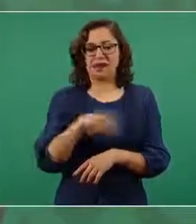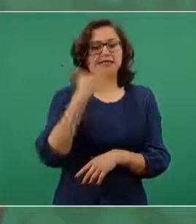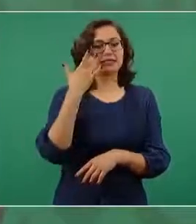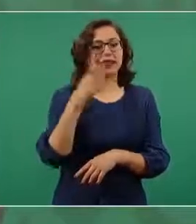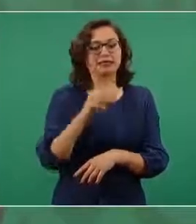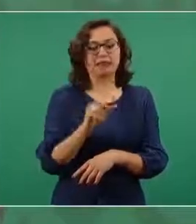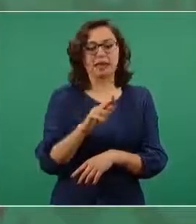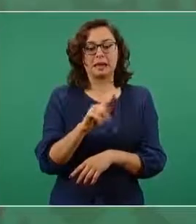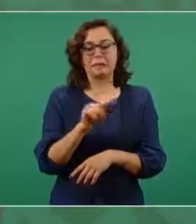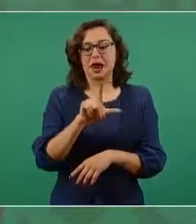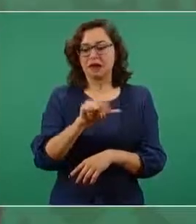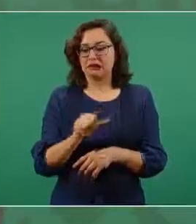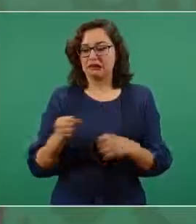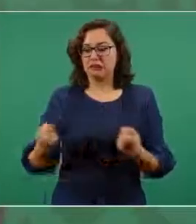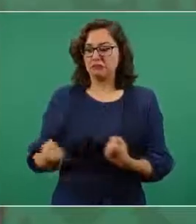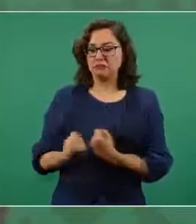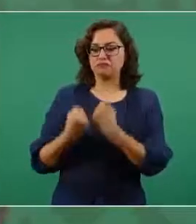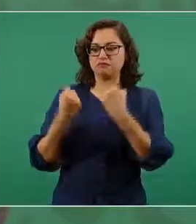Santa Marta.